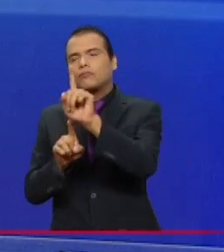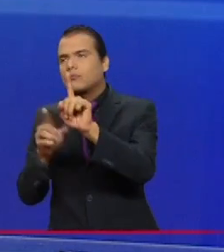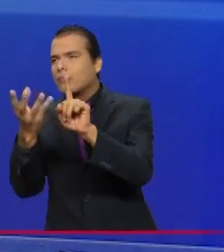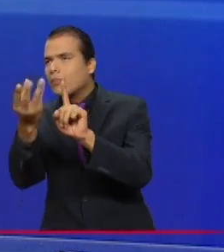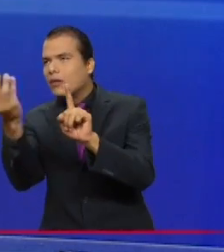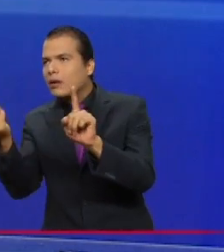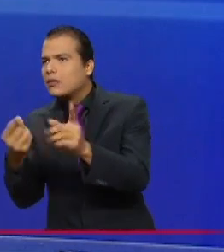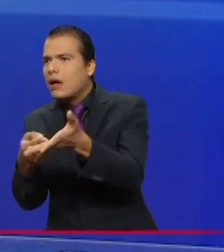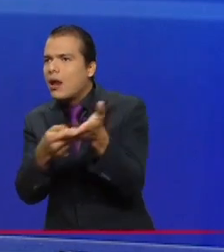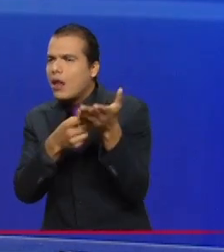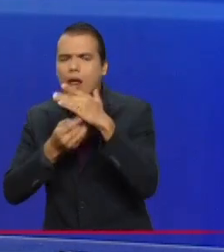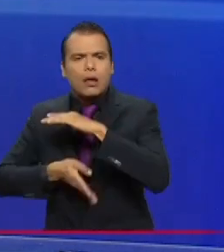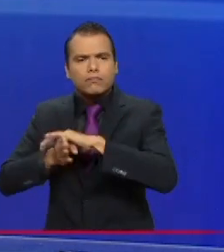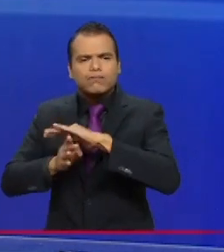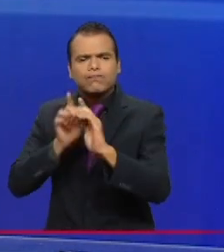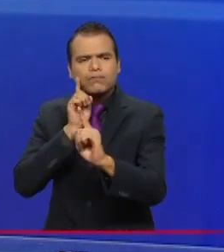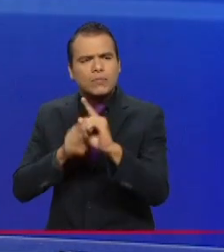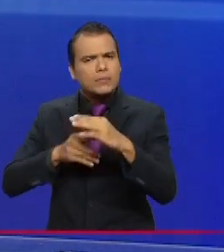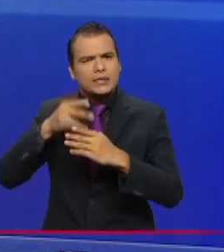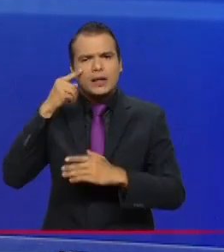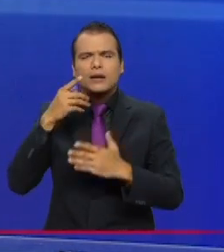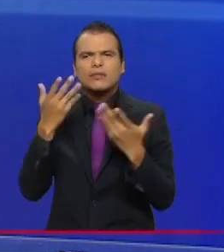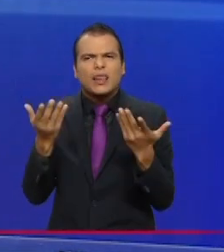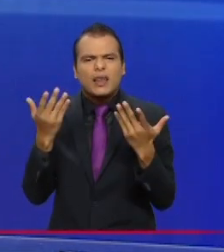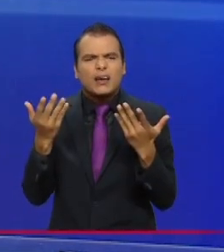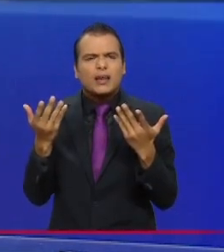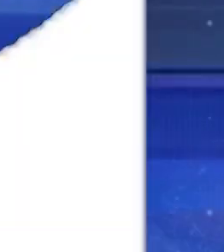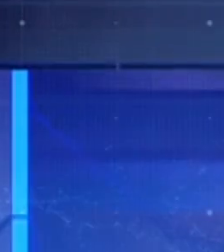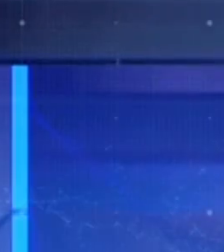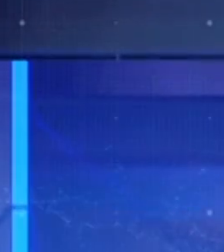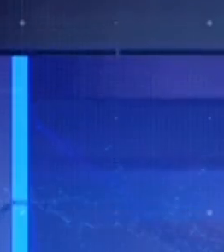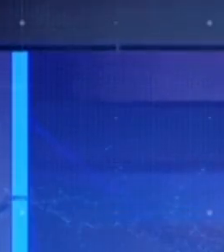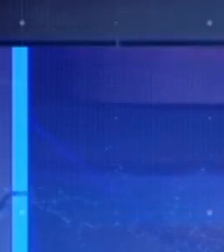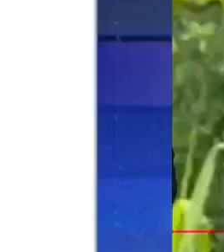negociación y elaborar un plan de atención social.